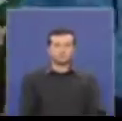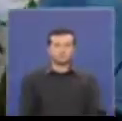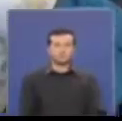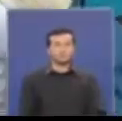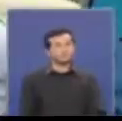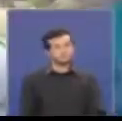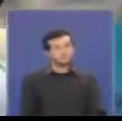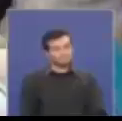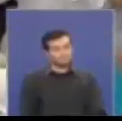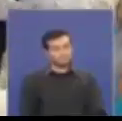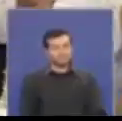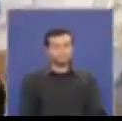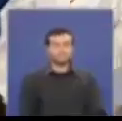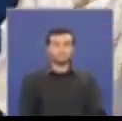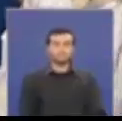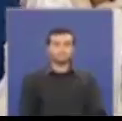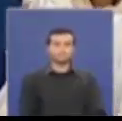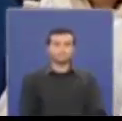vencer. Bueno,